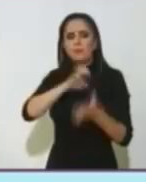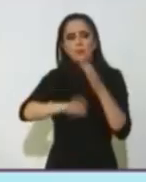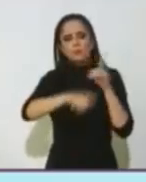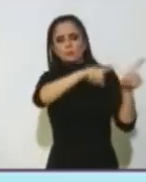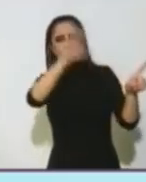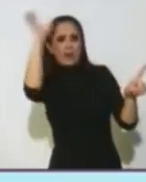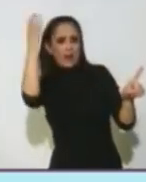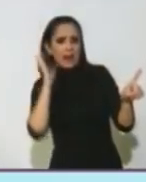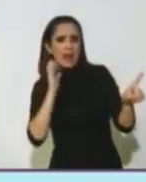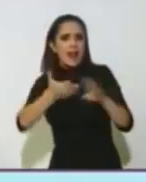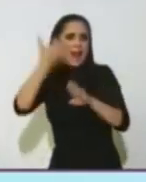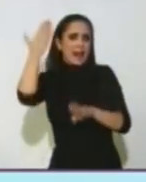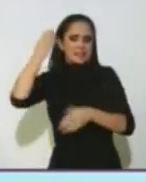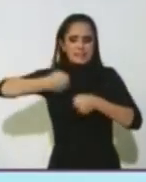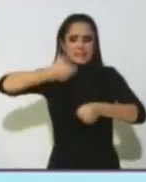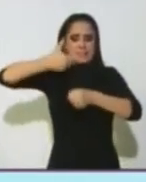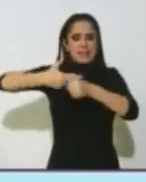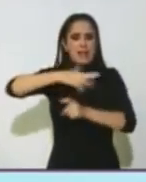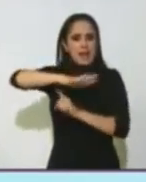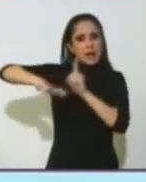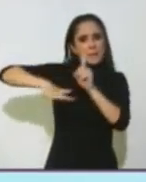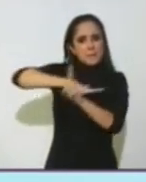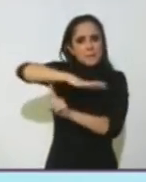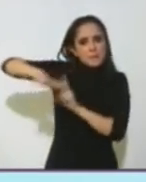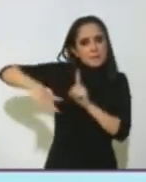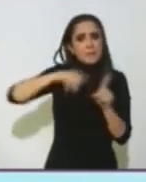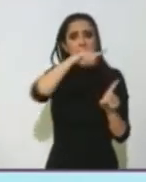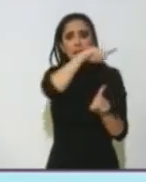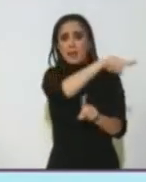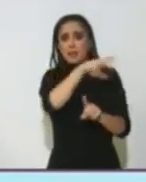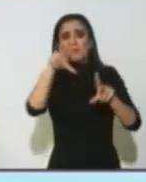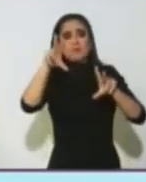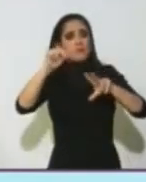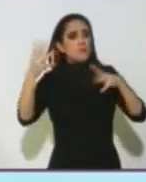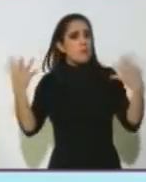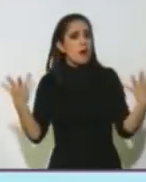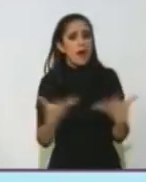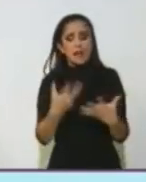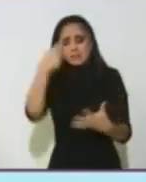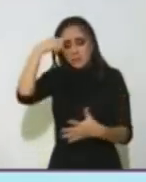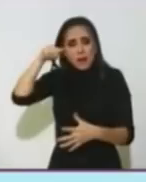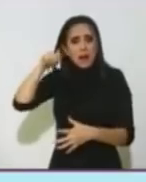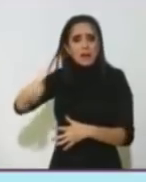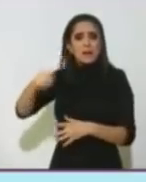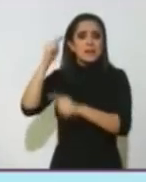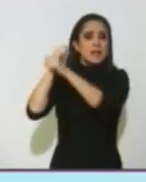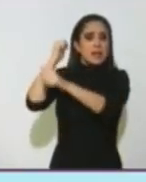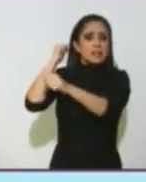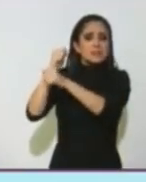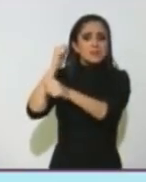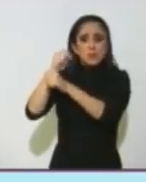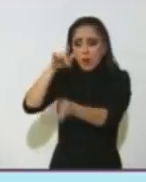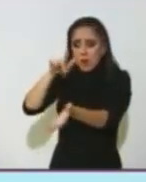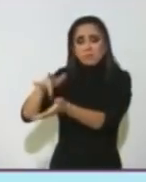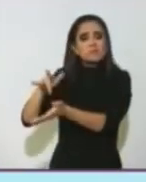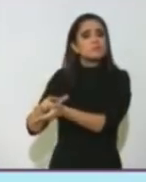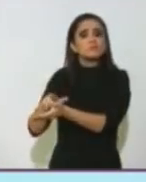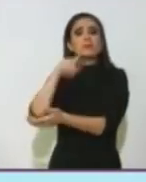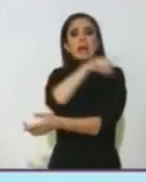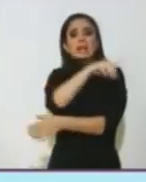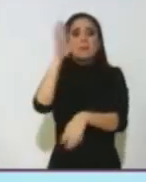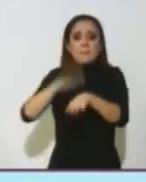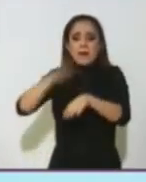como secretaria de medio ambiente ella no le apostó al transporte público todo lo que hizo fue fomentar el